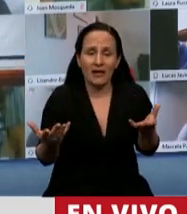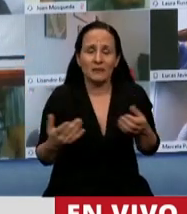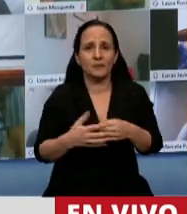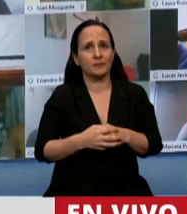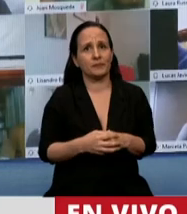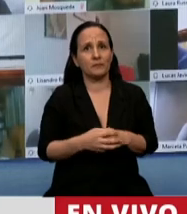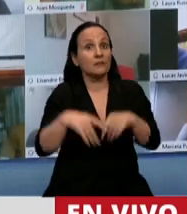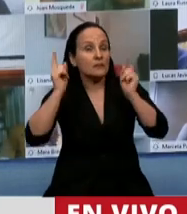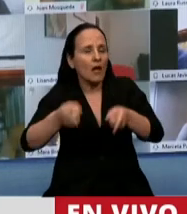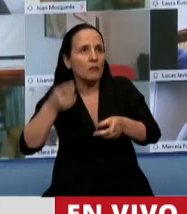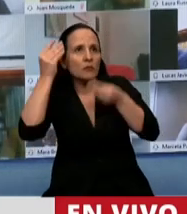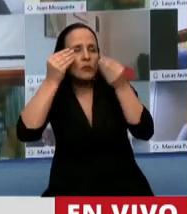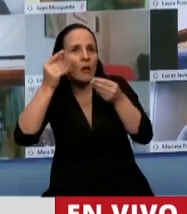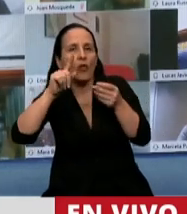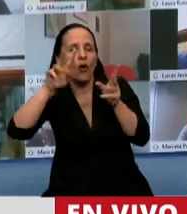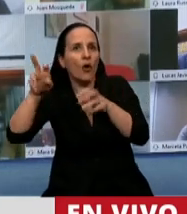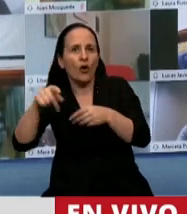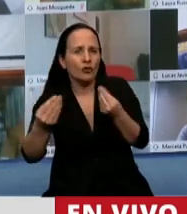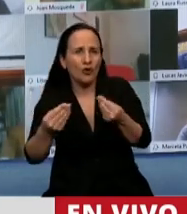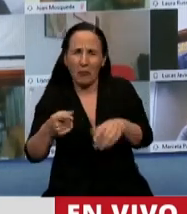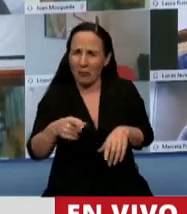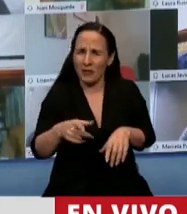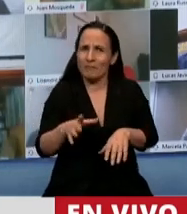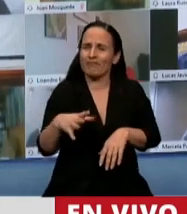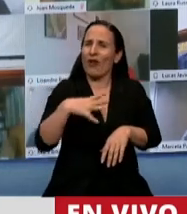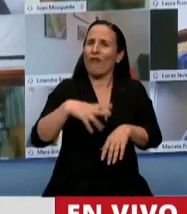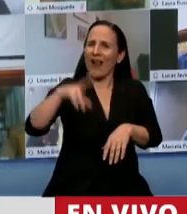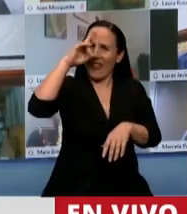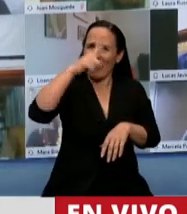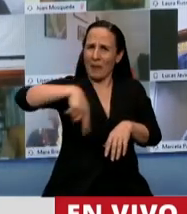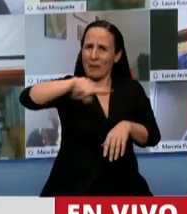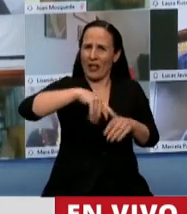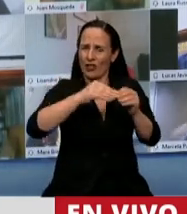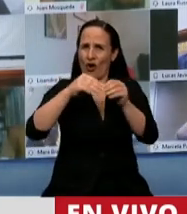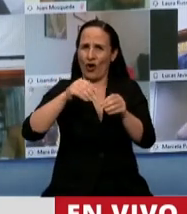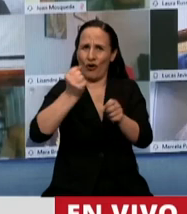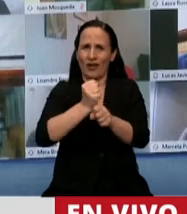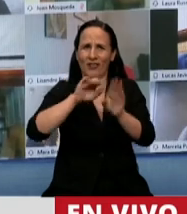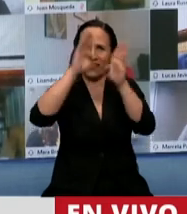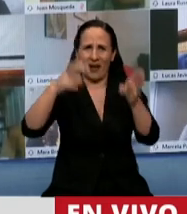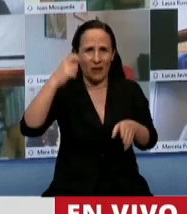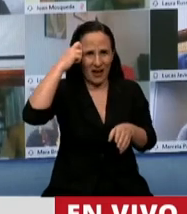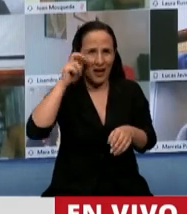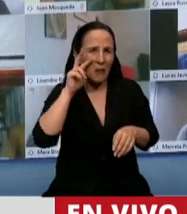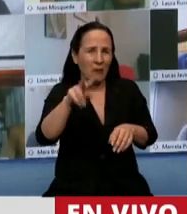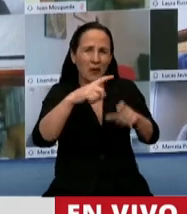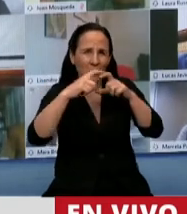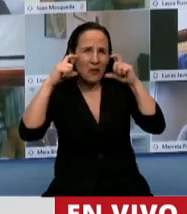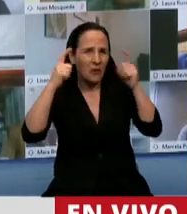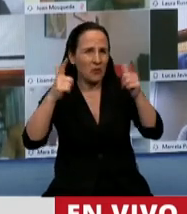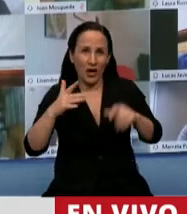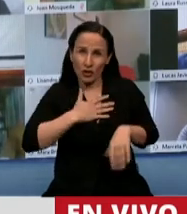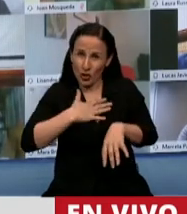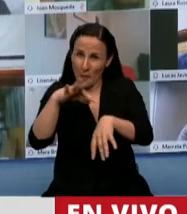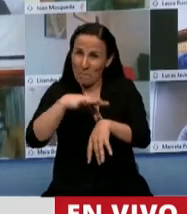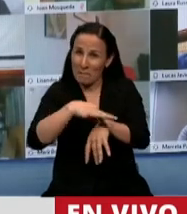cosa, porque me parece una falta de respeto a todos los trabajadores del Congreso. Los veo sin barbijo. Yo soy médica.